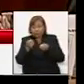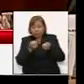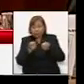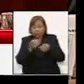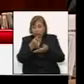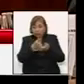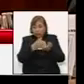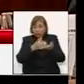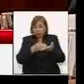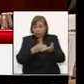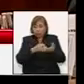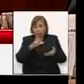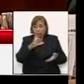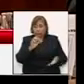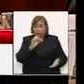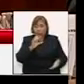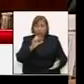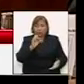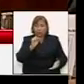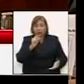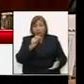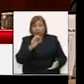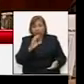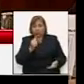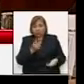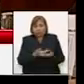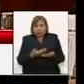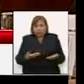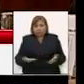la parte. La logística. La logística. Ya.